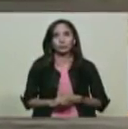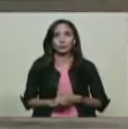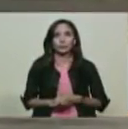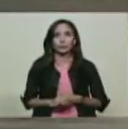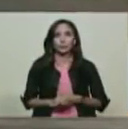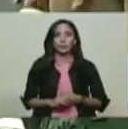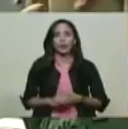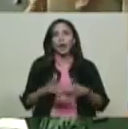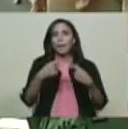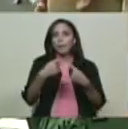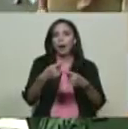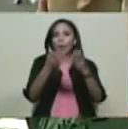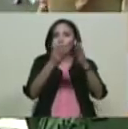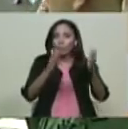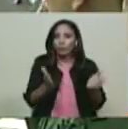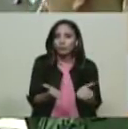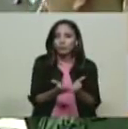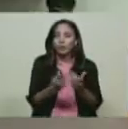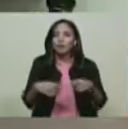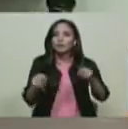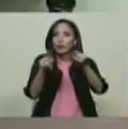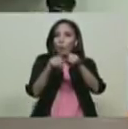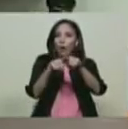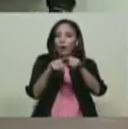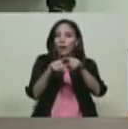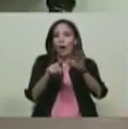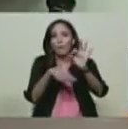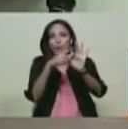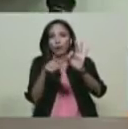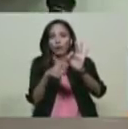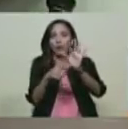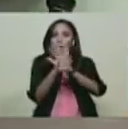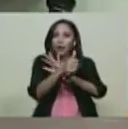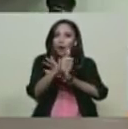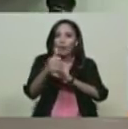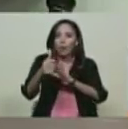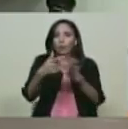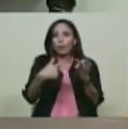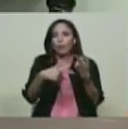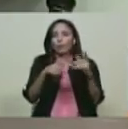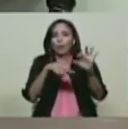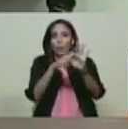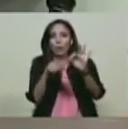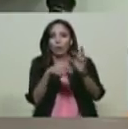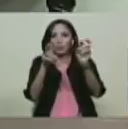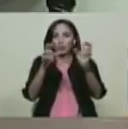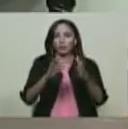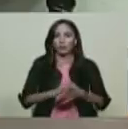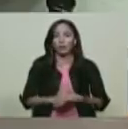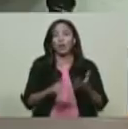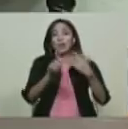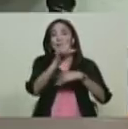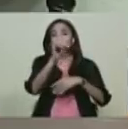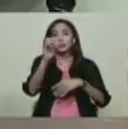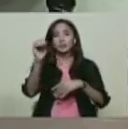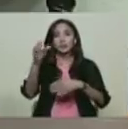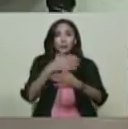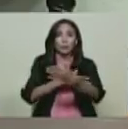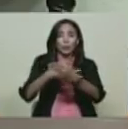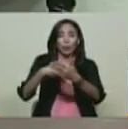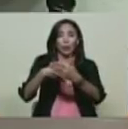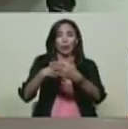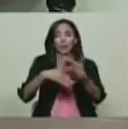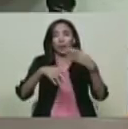precio del barril de la cesta venezolana. Cada petro emitido son 100 millones de